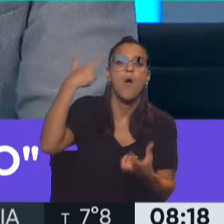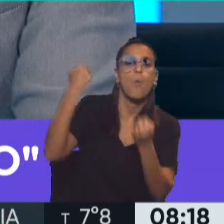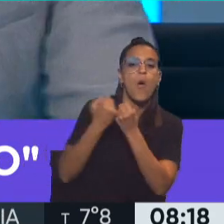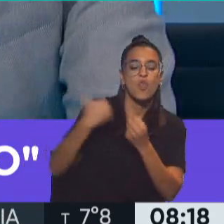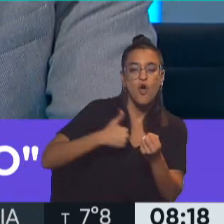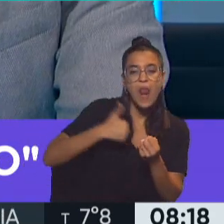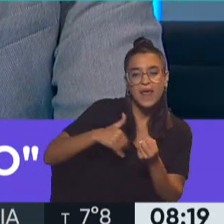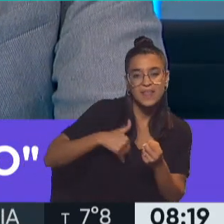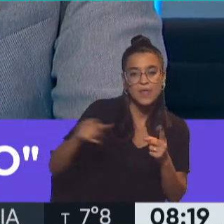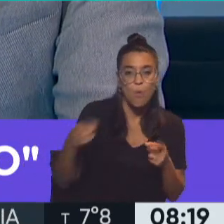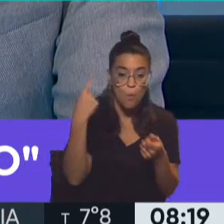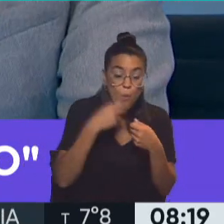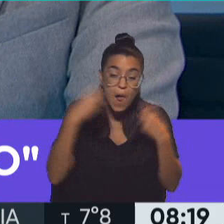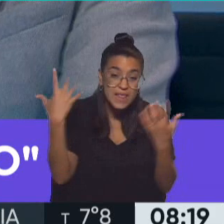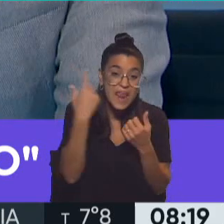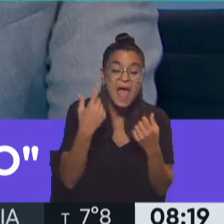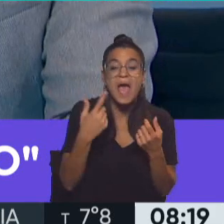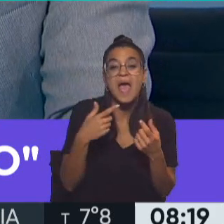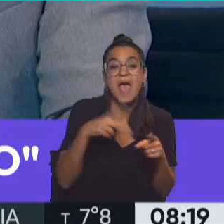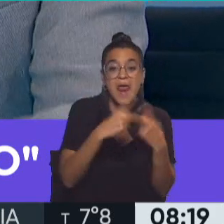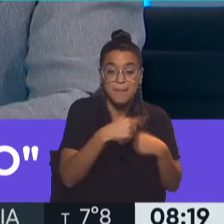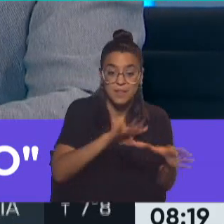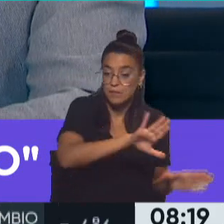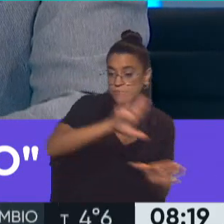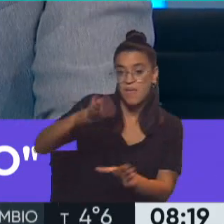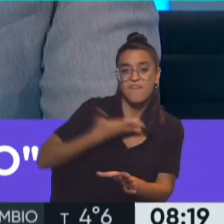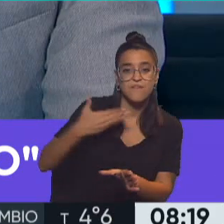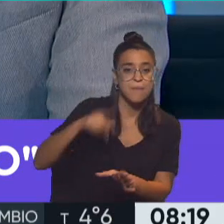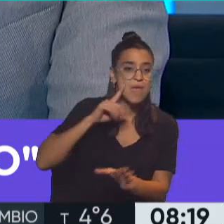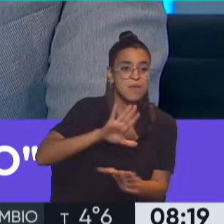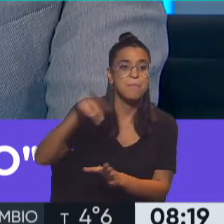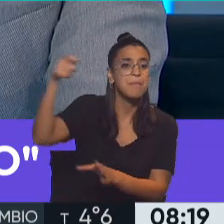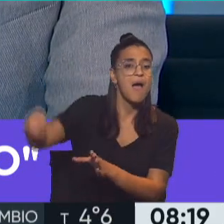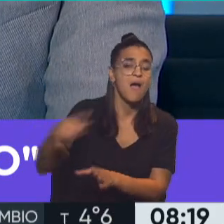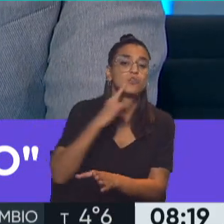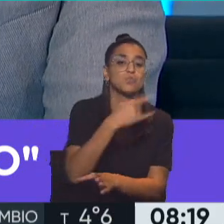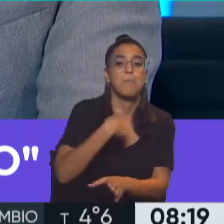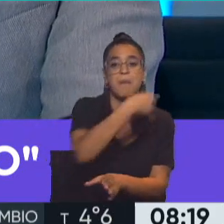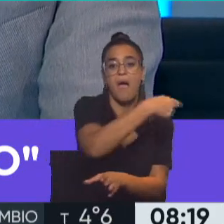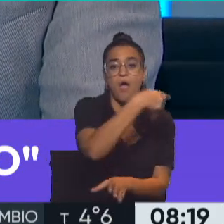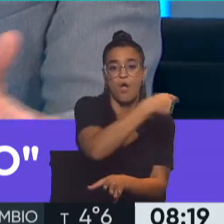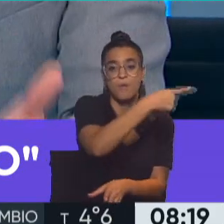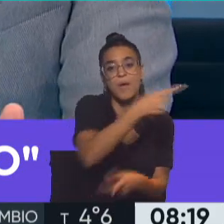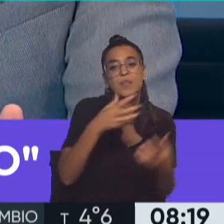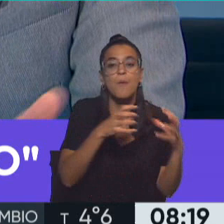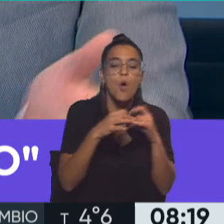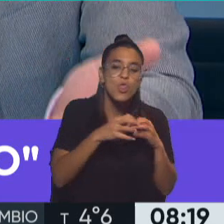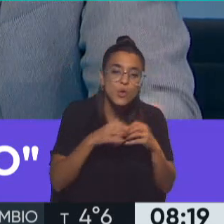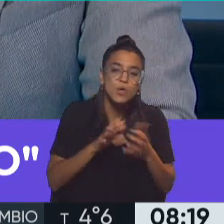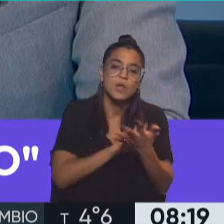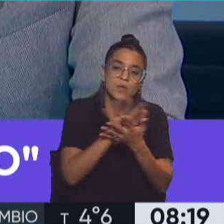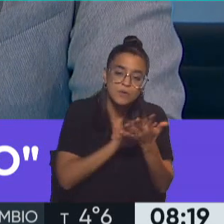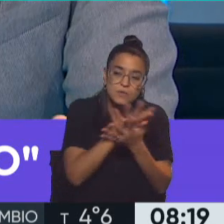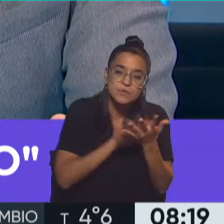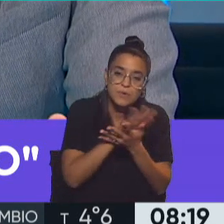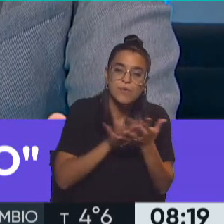demás, cualquiera de esas herramientas que nos permita correr al fondo es una buena salida porque básicamente estamos discutiendo o resolviendo o